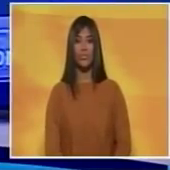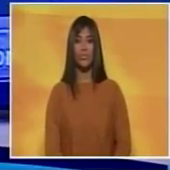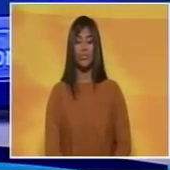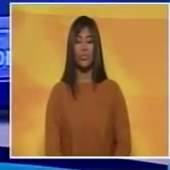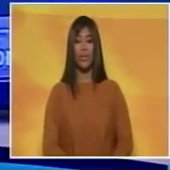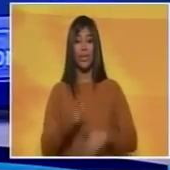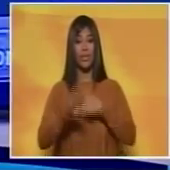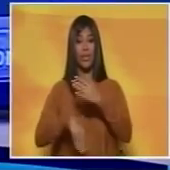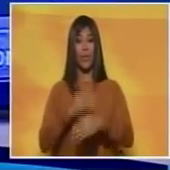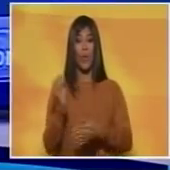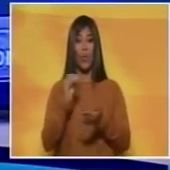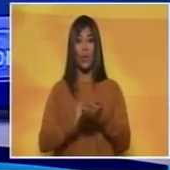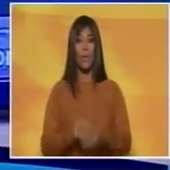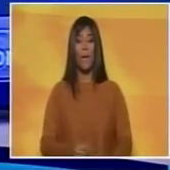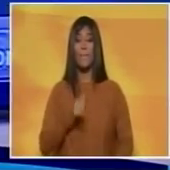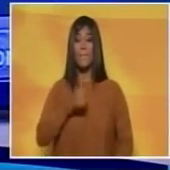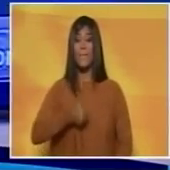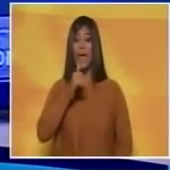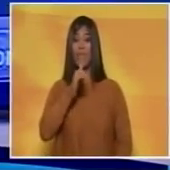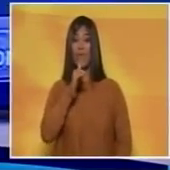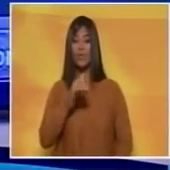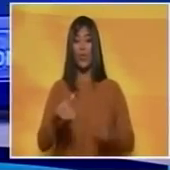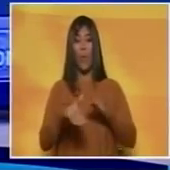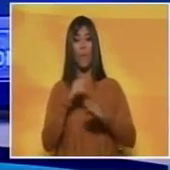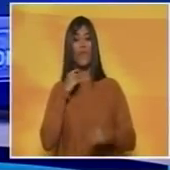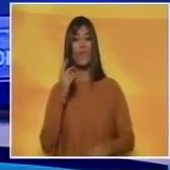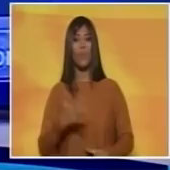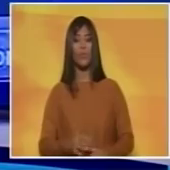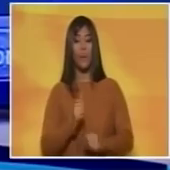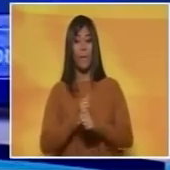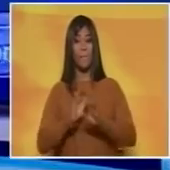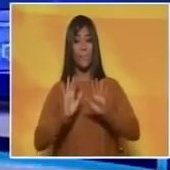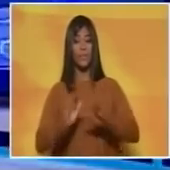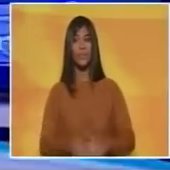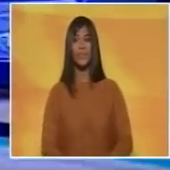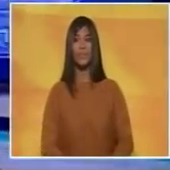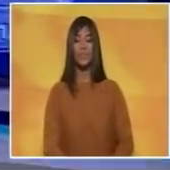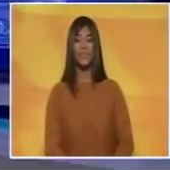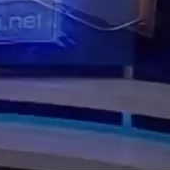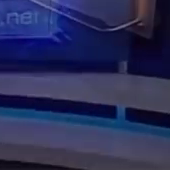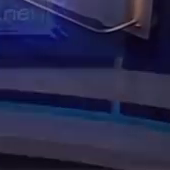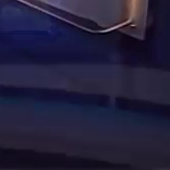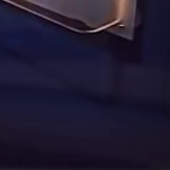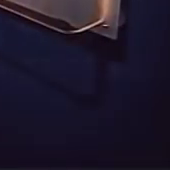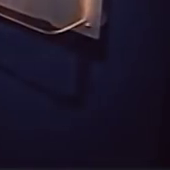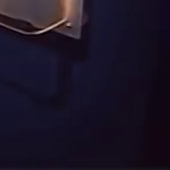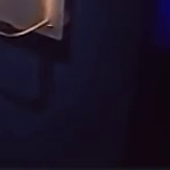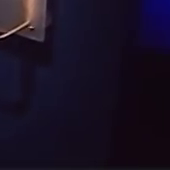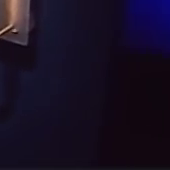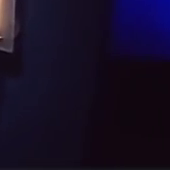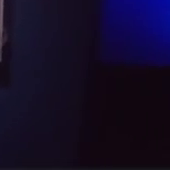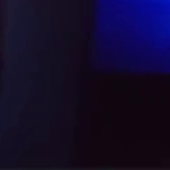A regreso volvemos con más noticias del entretenimiento. Ya regresamos, quédense.